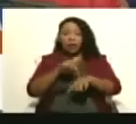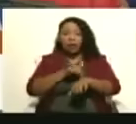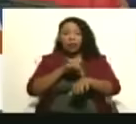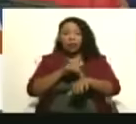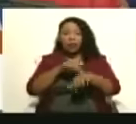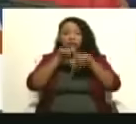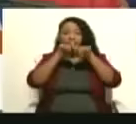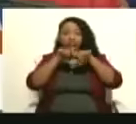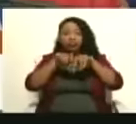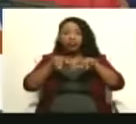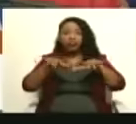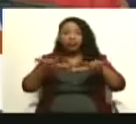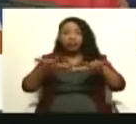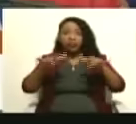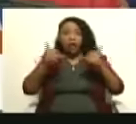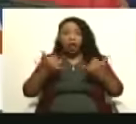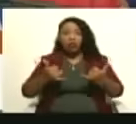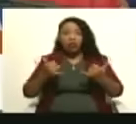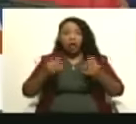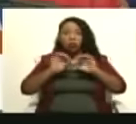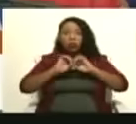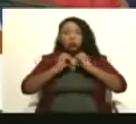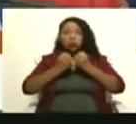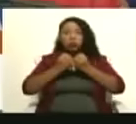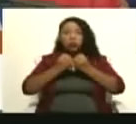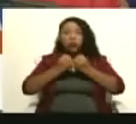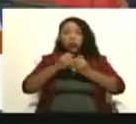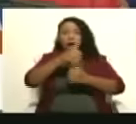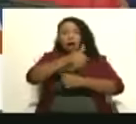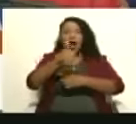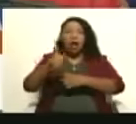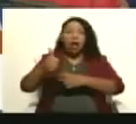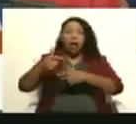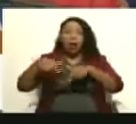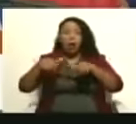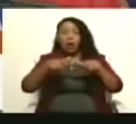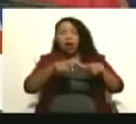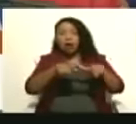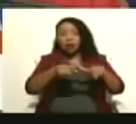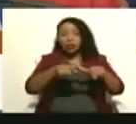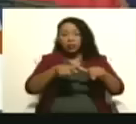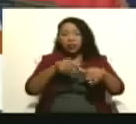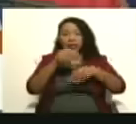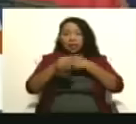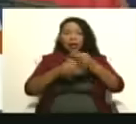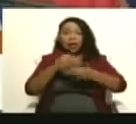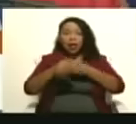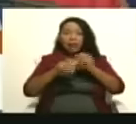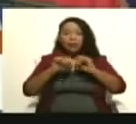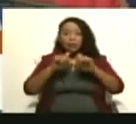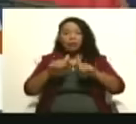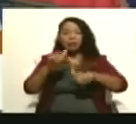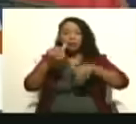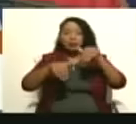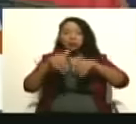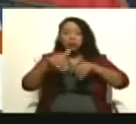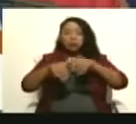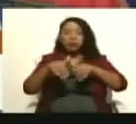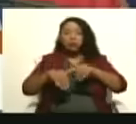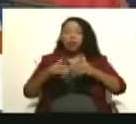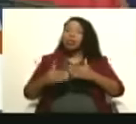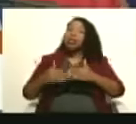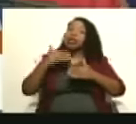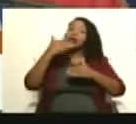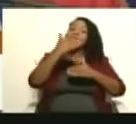el despliegue radial en curso, desde las oficinas regionales hasta los centros electorales, se inicia la fase electoral. Luego de